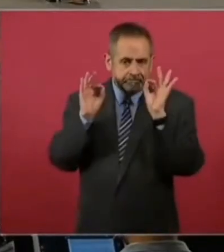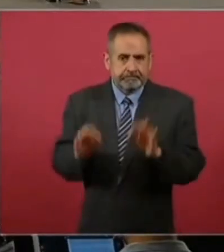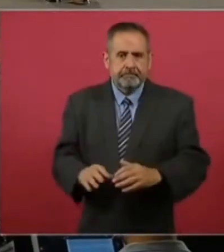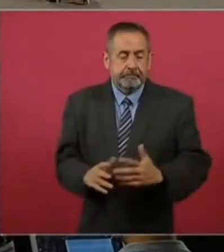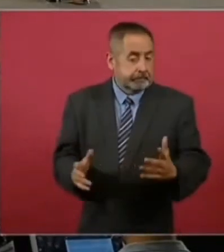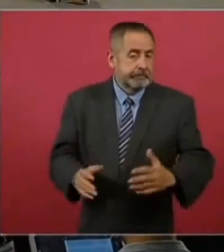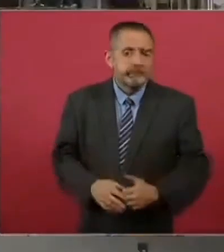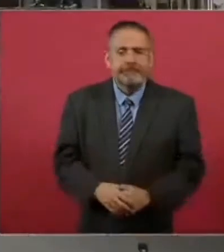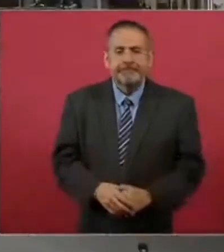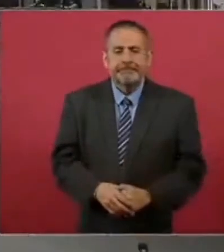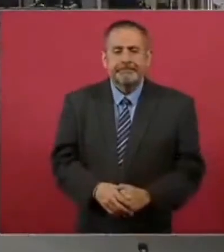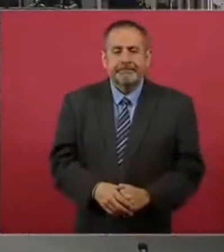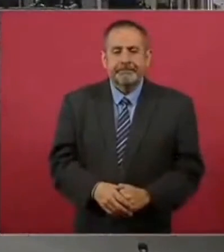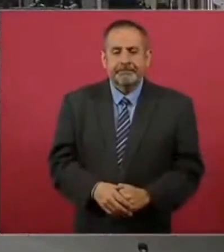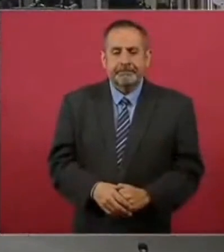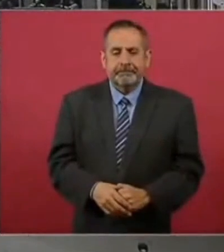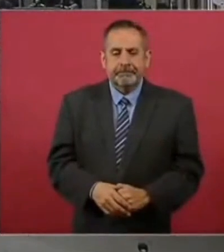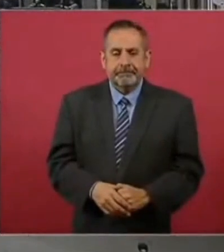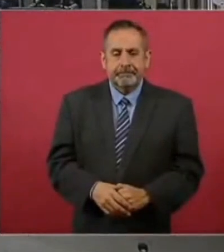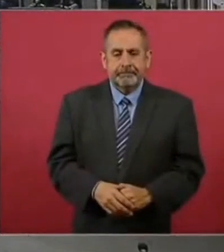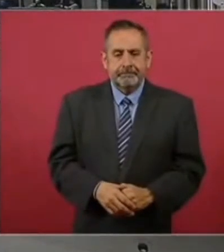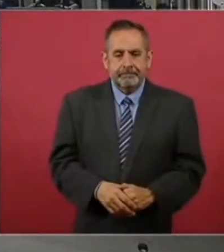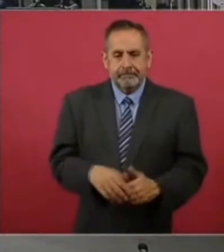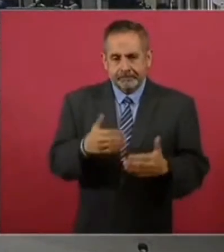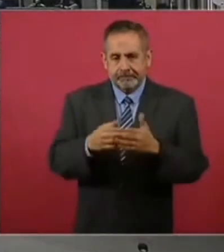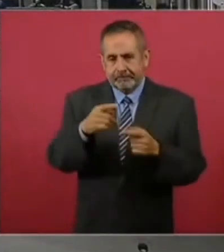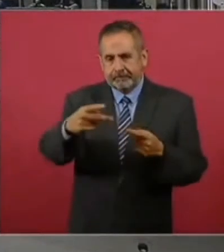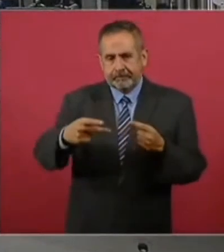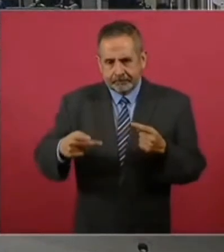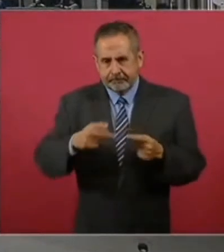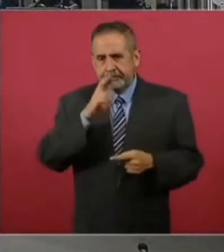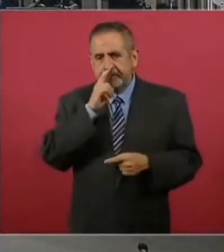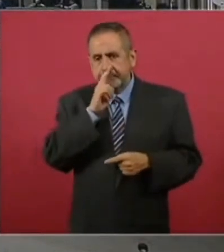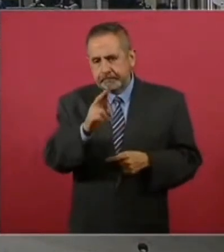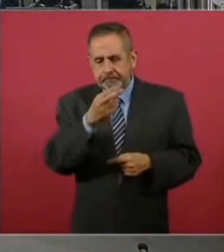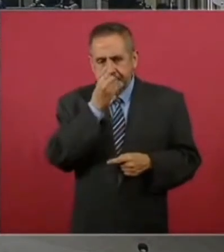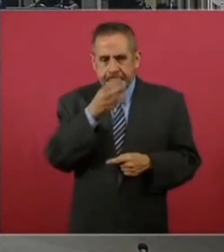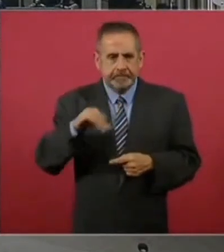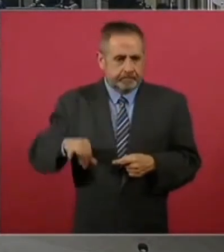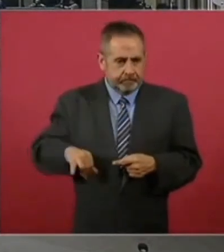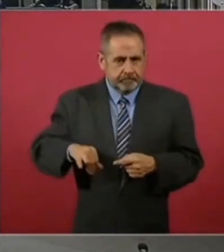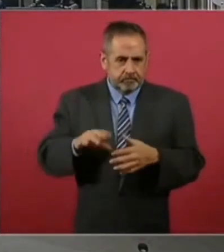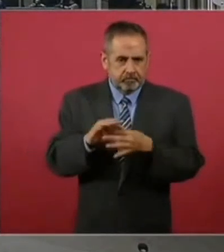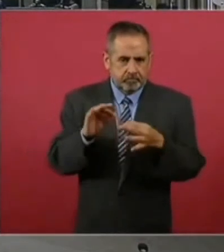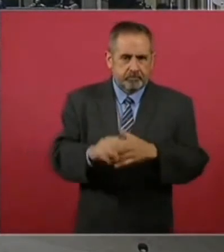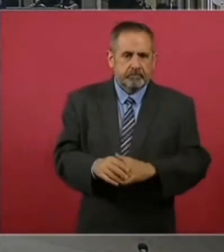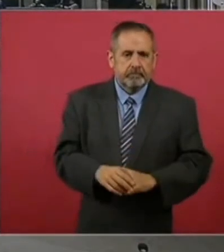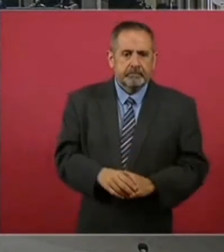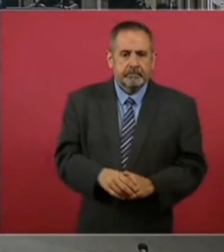Bueno, vamos a tu pregunta. Sí. Es que es interesante.